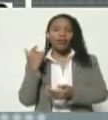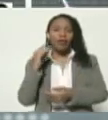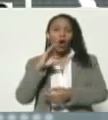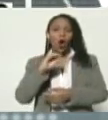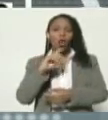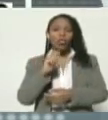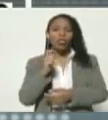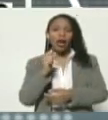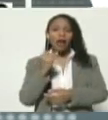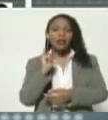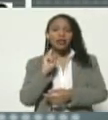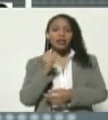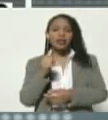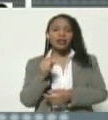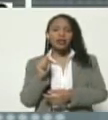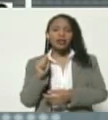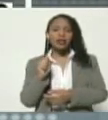Estaba